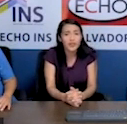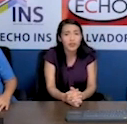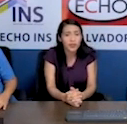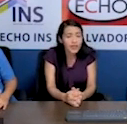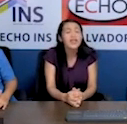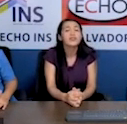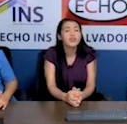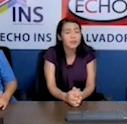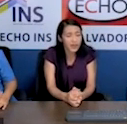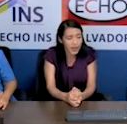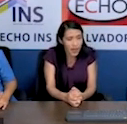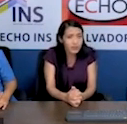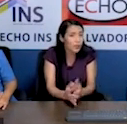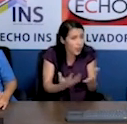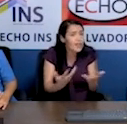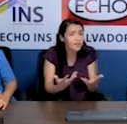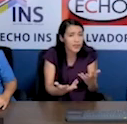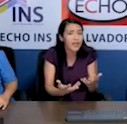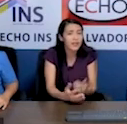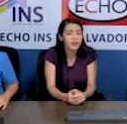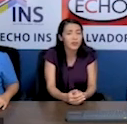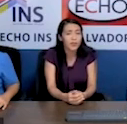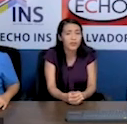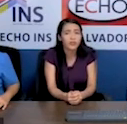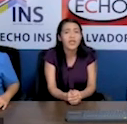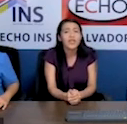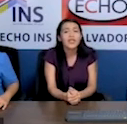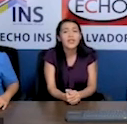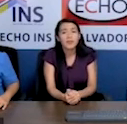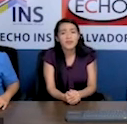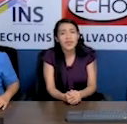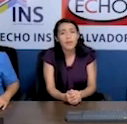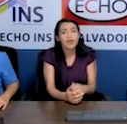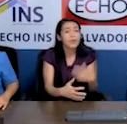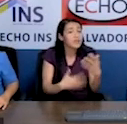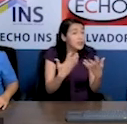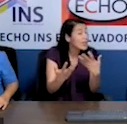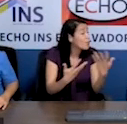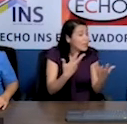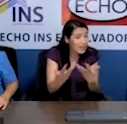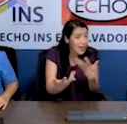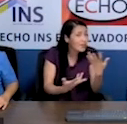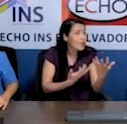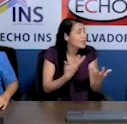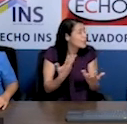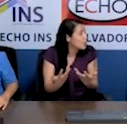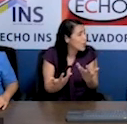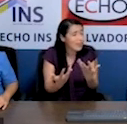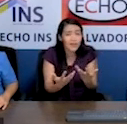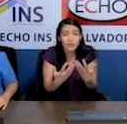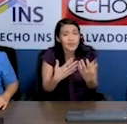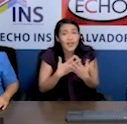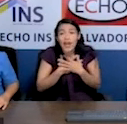una comunicación. Eso también nos puede limitar en algún momento. Incapacidad para los pacientes de comunicar cuáles